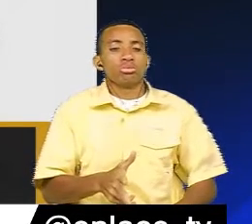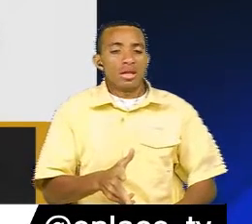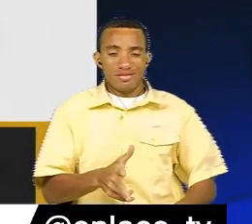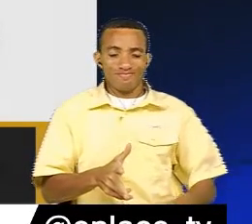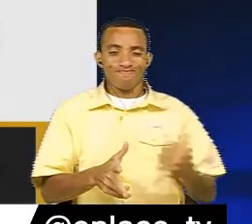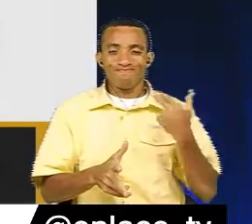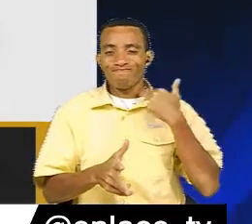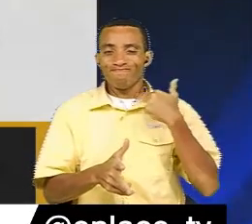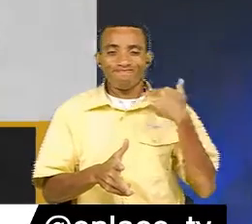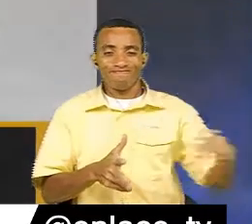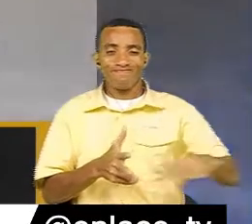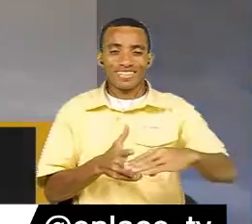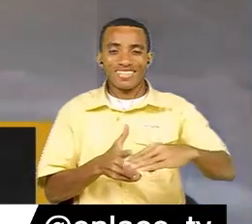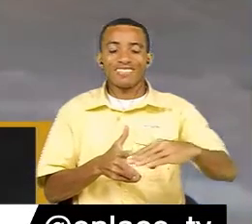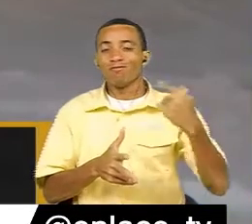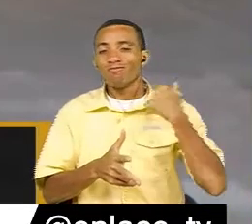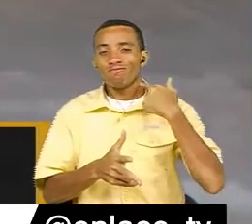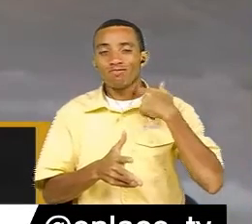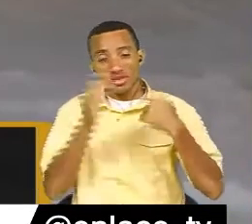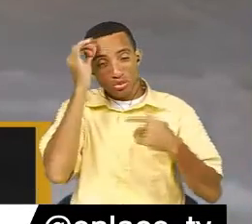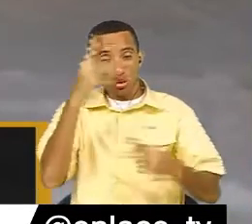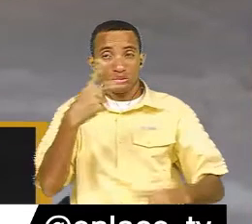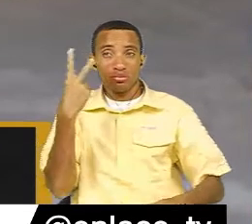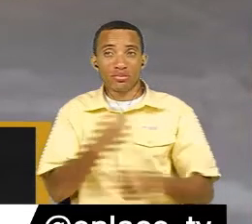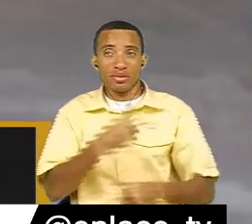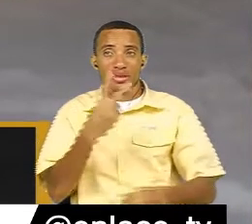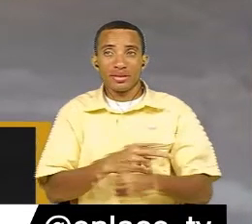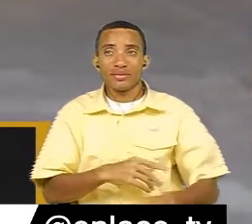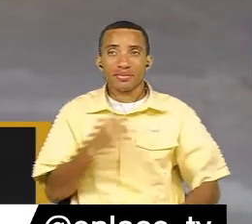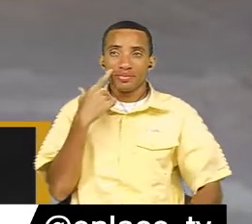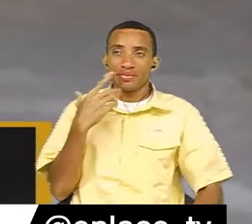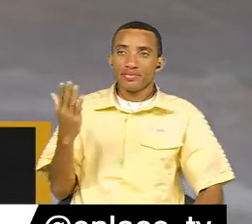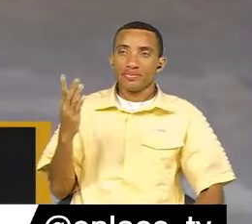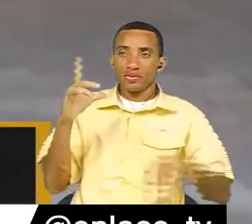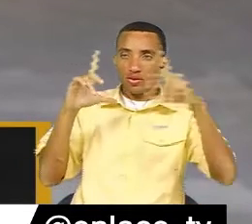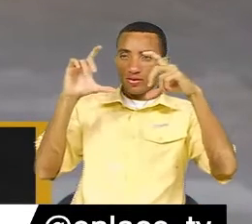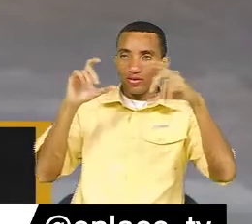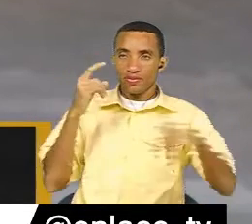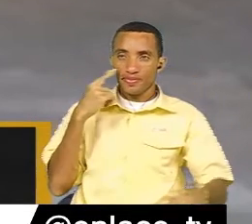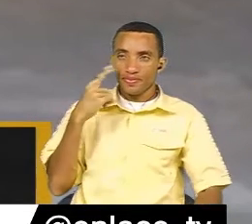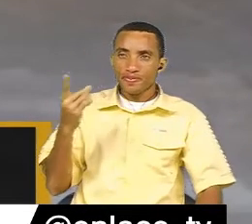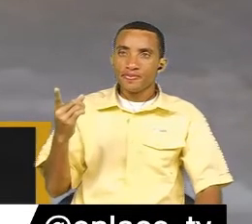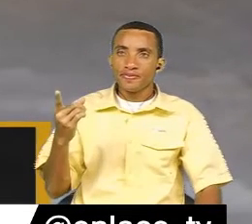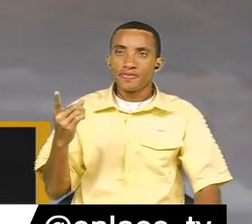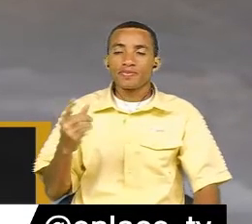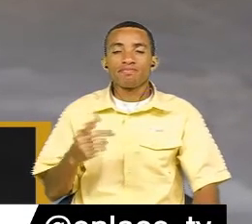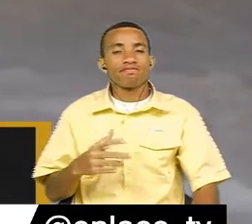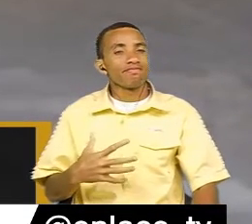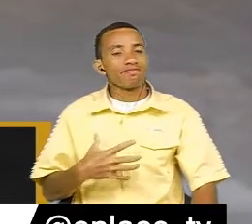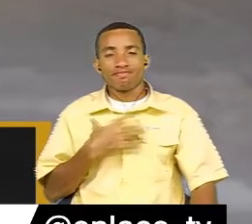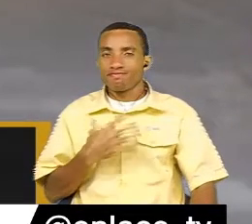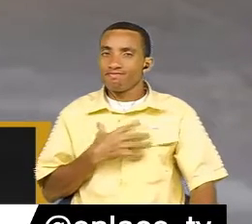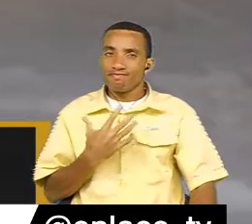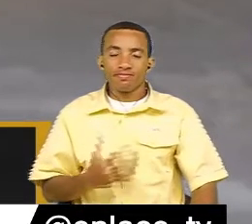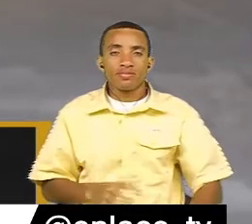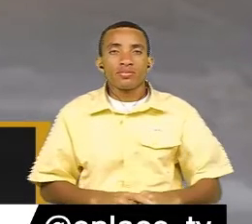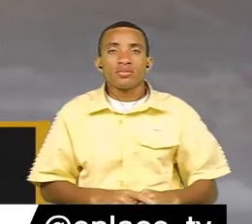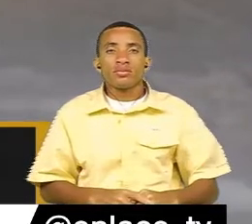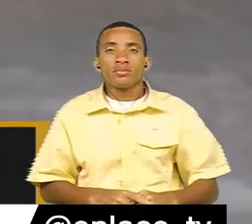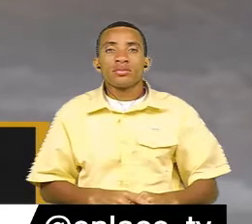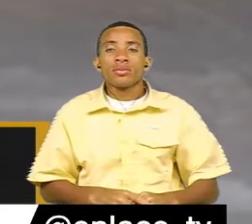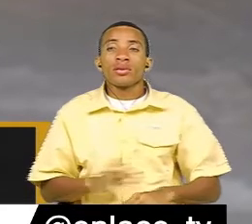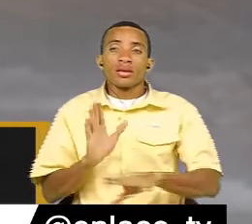dejándolos expuestos a un accidente. Y lo dice por la siguiente fotografía, en donde evidencia su descontento. Señor